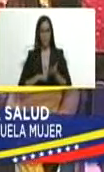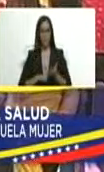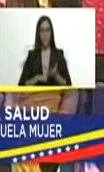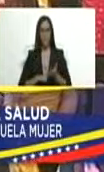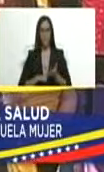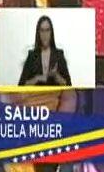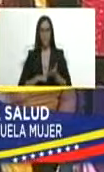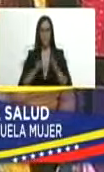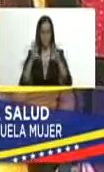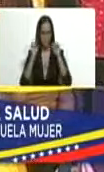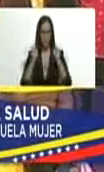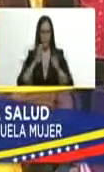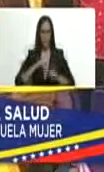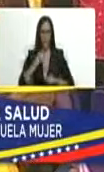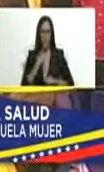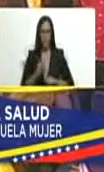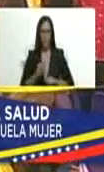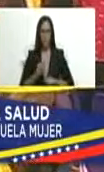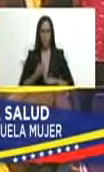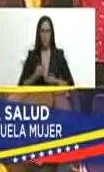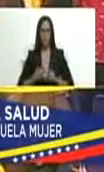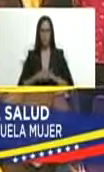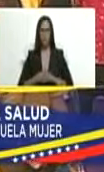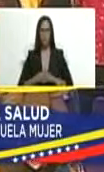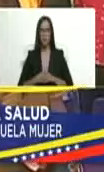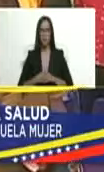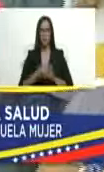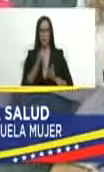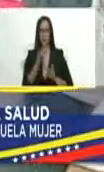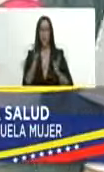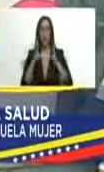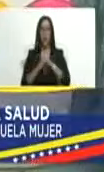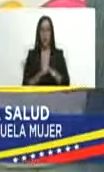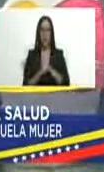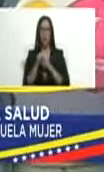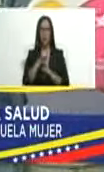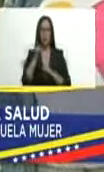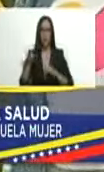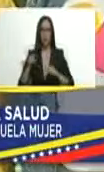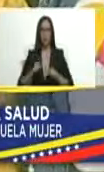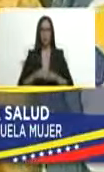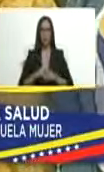entendido. ¿Me comprenden lo que estoy diciendo? Sí. Bueno, confío en ustedes, muchachas.